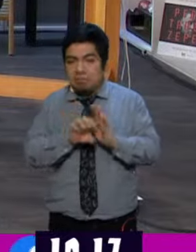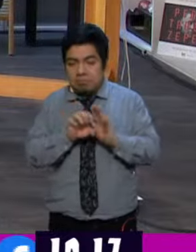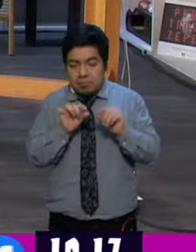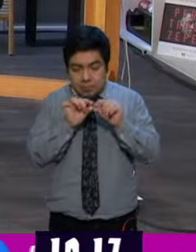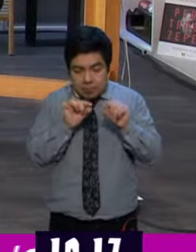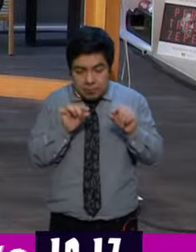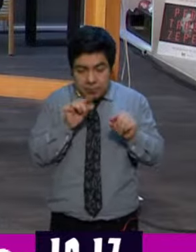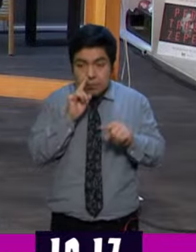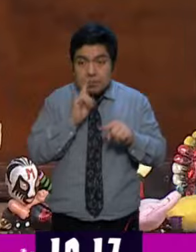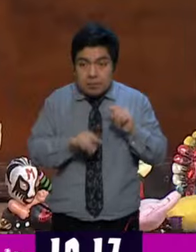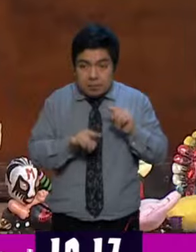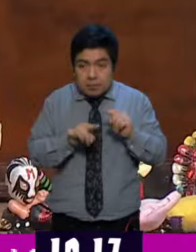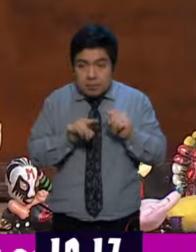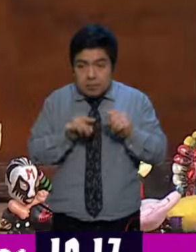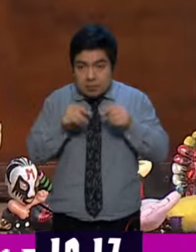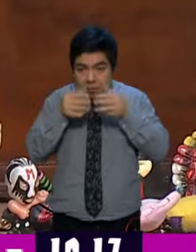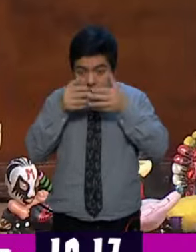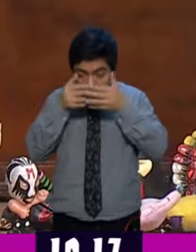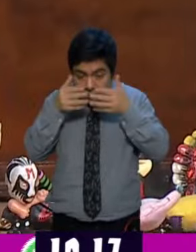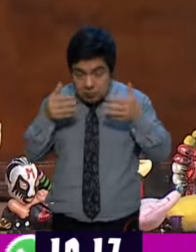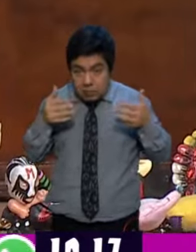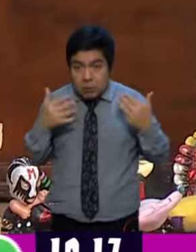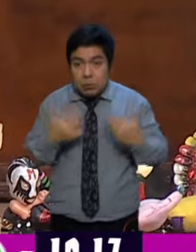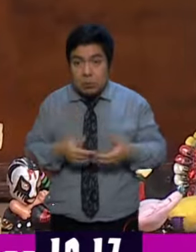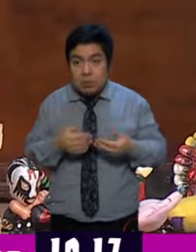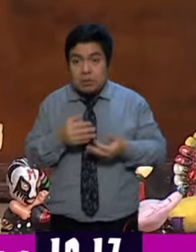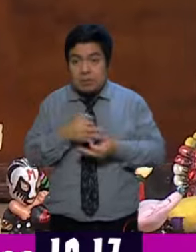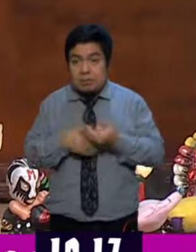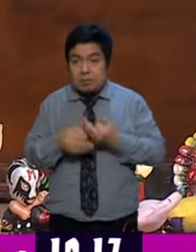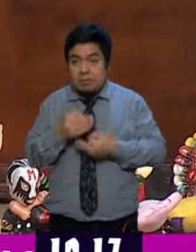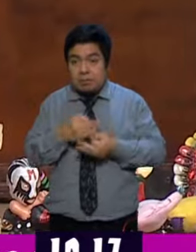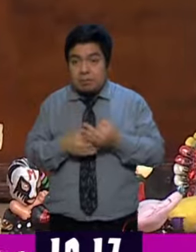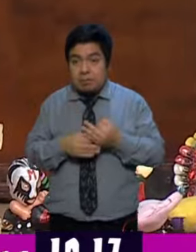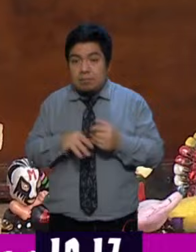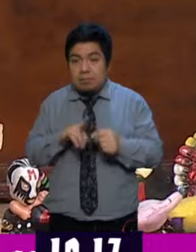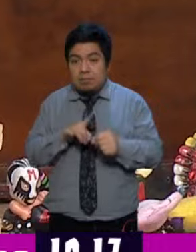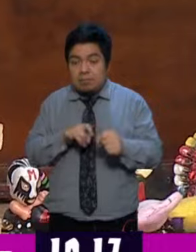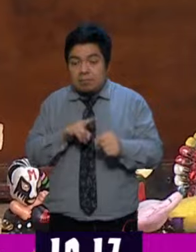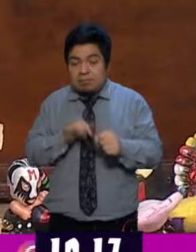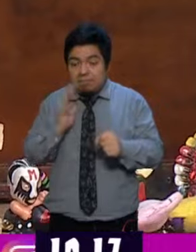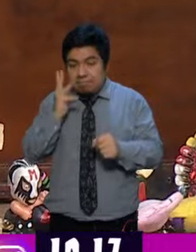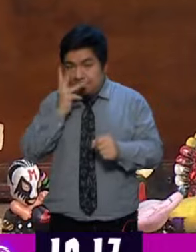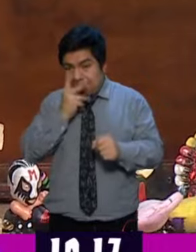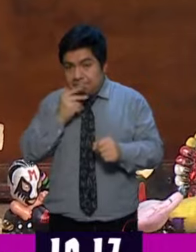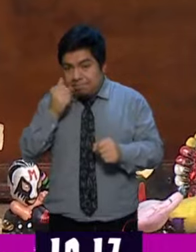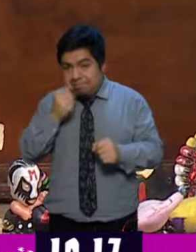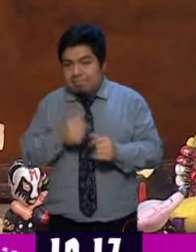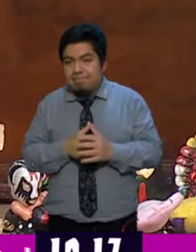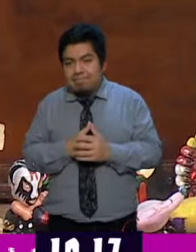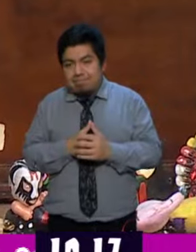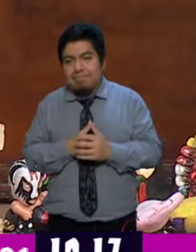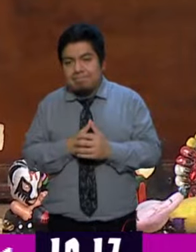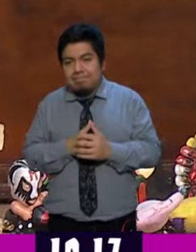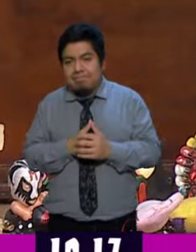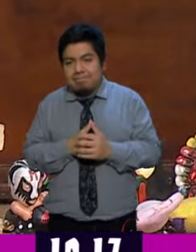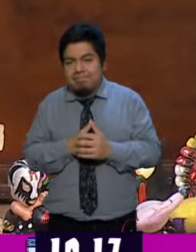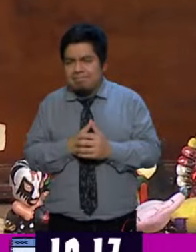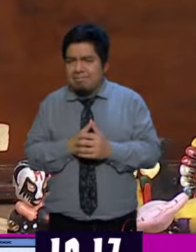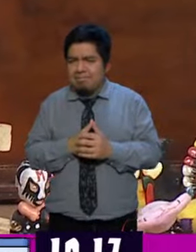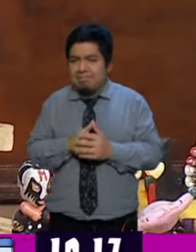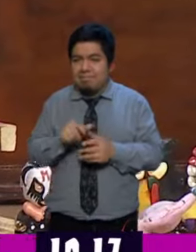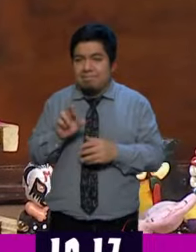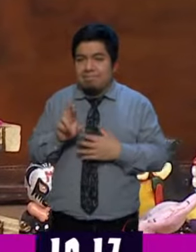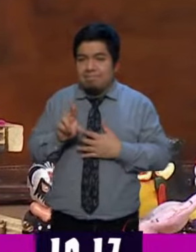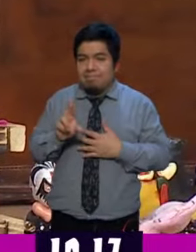jamón y va a ver que se trasluce y se transparenta todo así con colores hermosos. Ya en estabas fin. Muy pacheco. Sí, sí, sí. ¿Quieres decir algo,